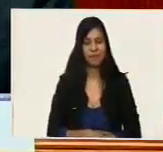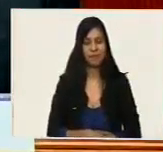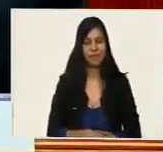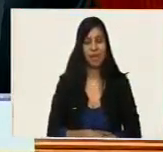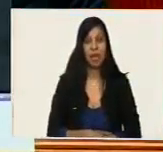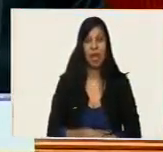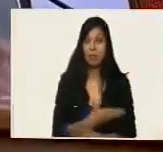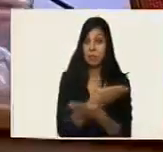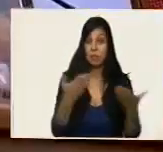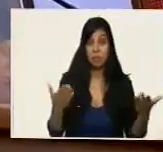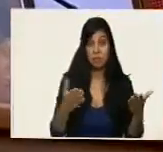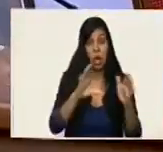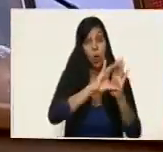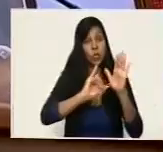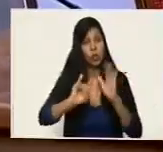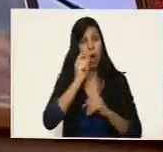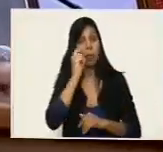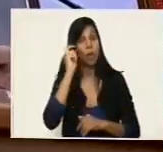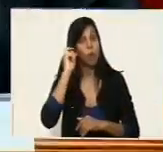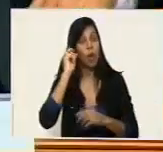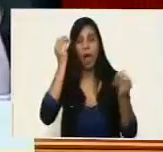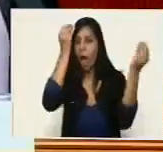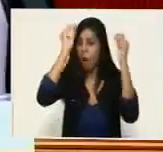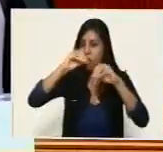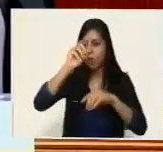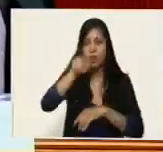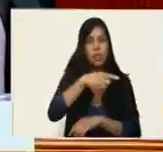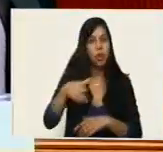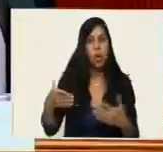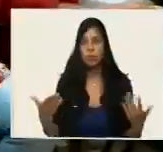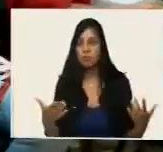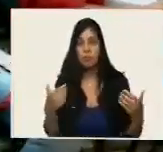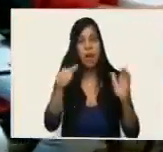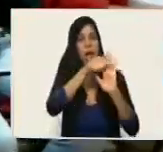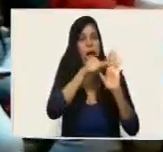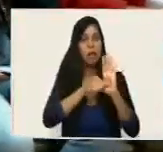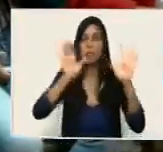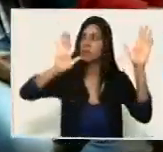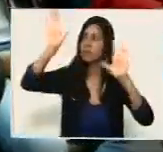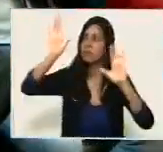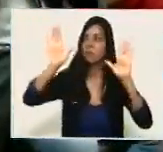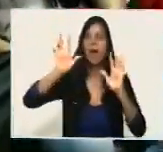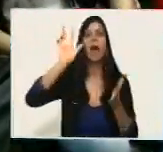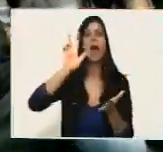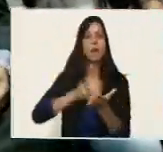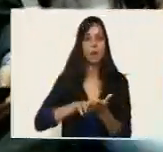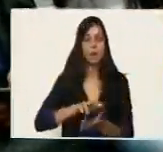La constituyente y constituyente que estén de acuerdo con la aprobación del acta, por favor, hacerlo con la señora costumbre, aprobado.